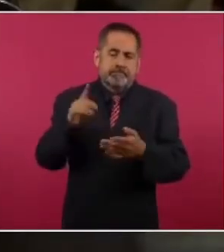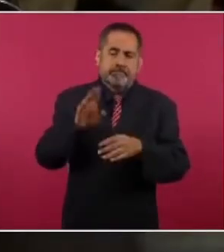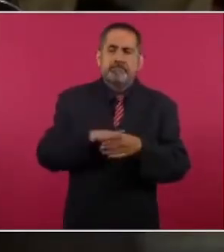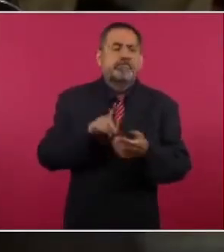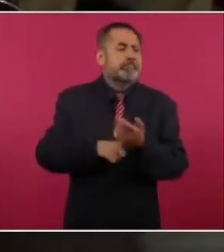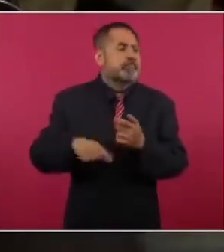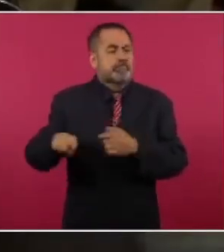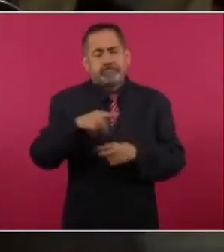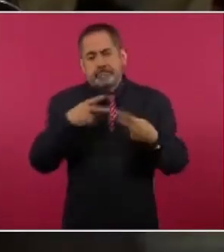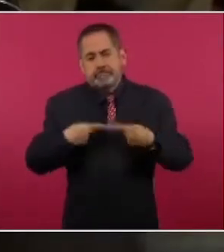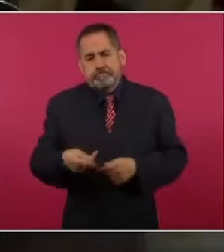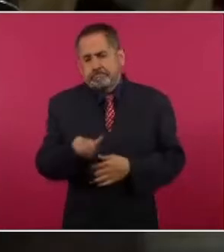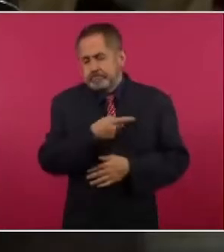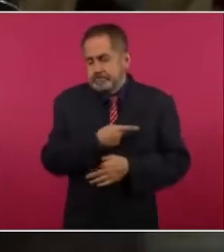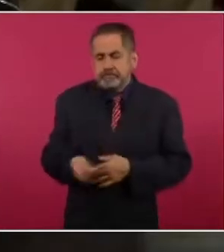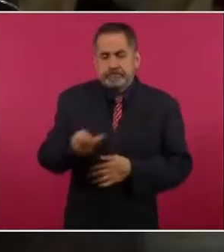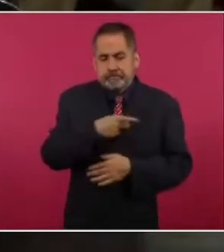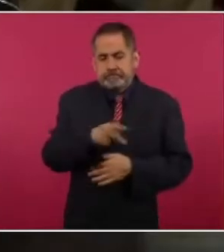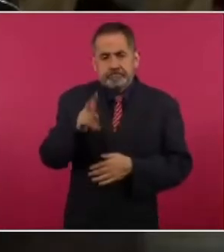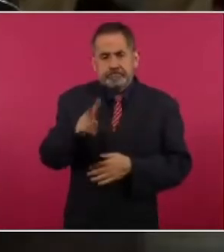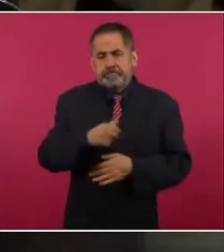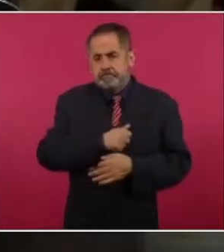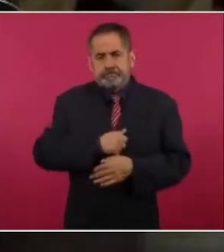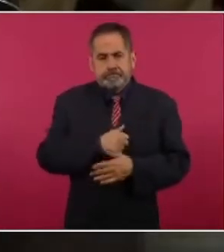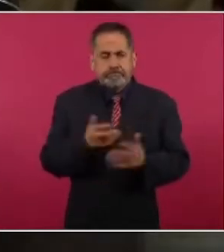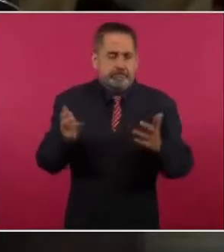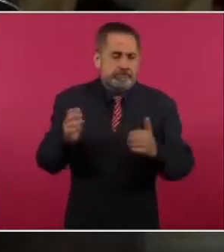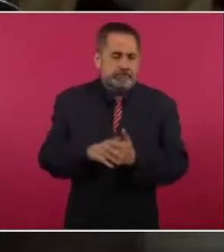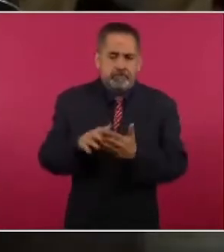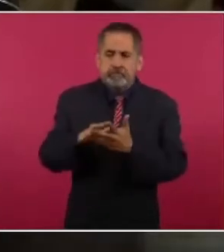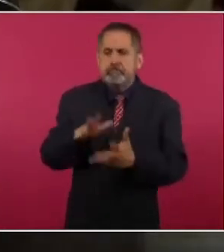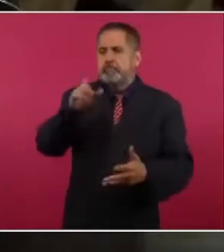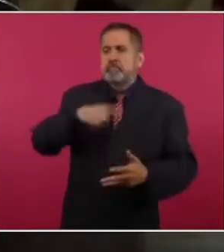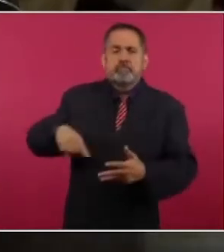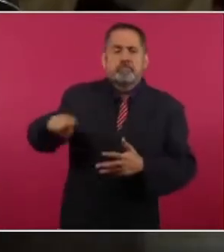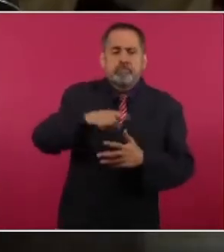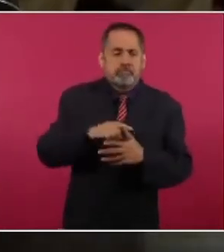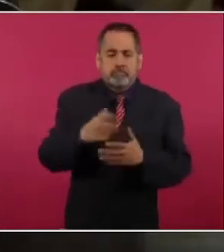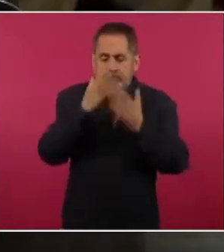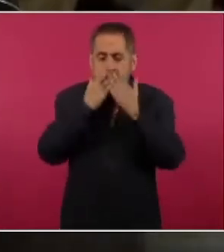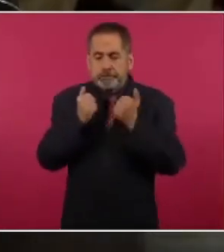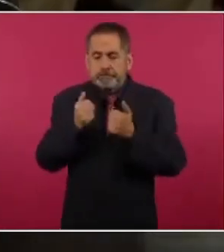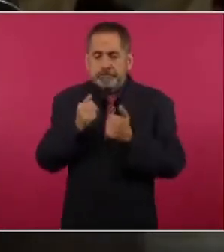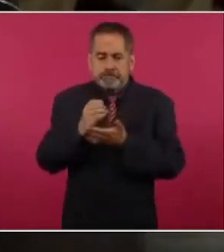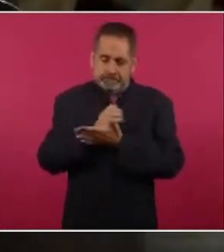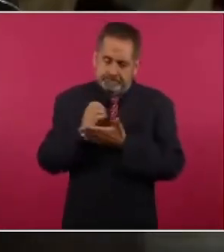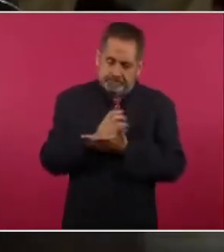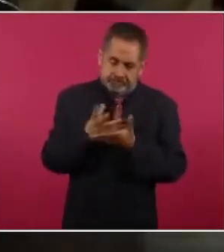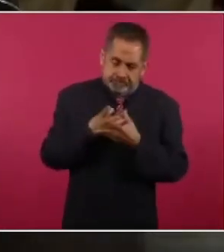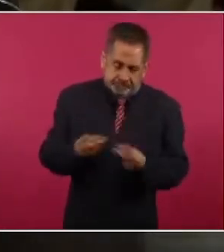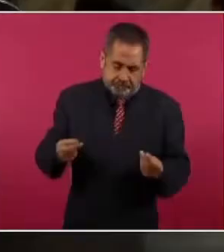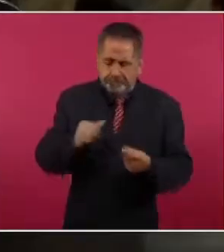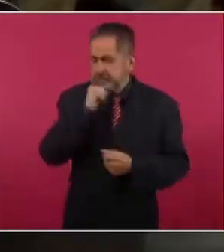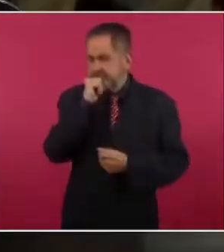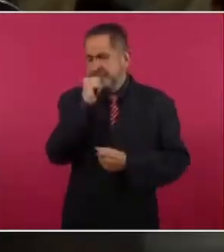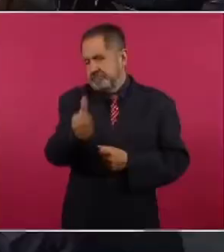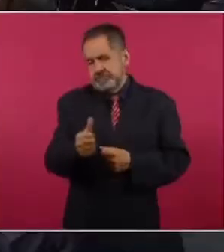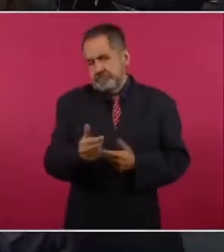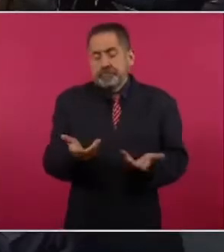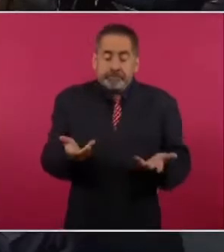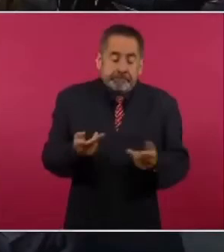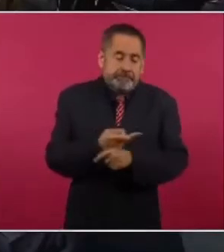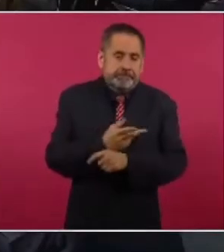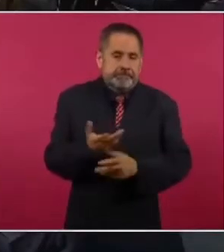pobreza a las familias y que desafortunadamente en la mayoría de los casos no hay una pronta cura, no hay una cura como tal.